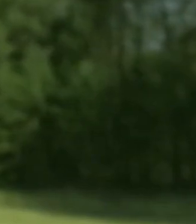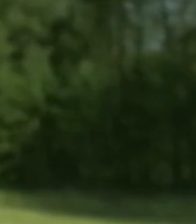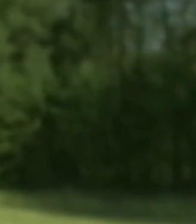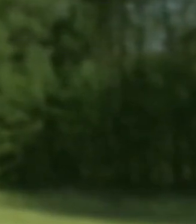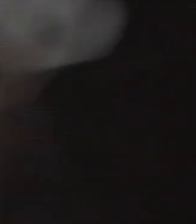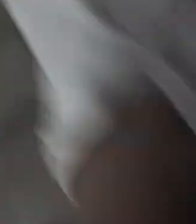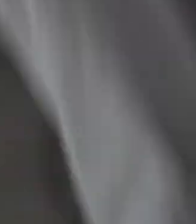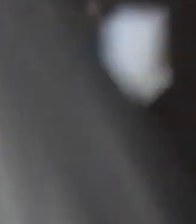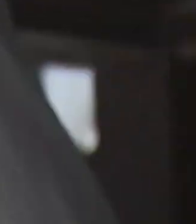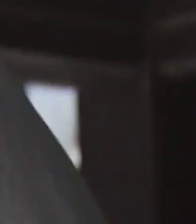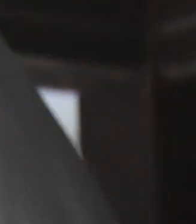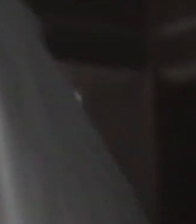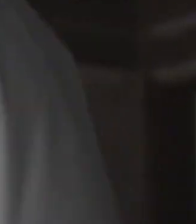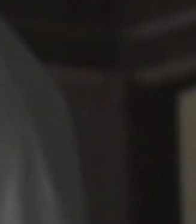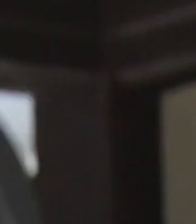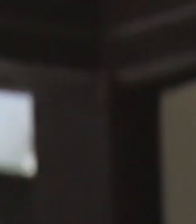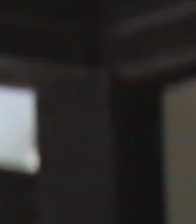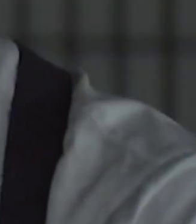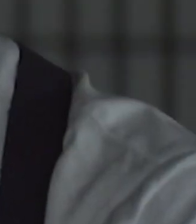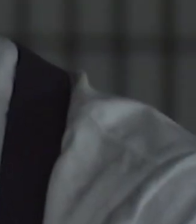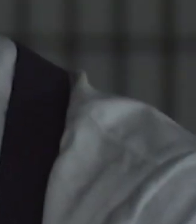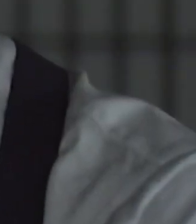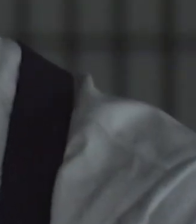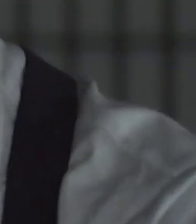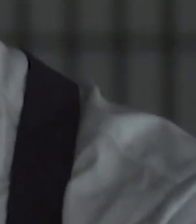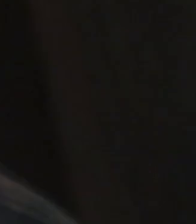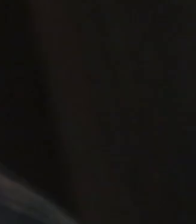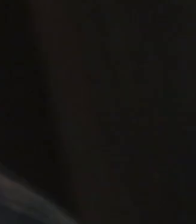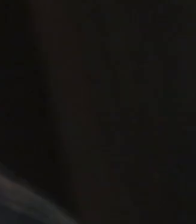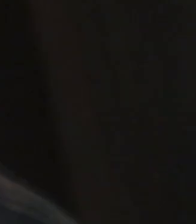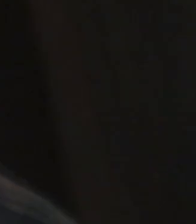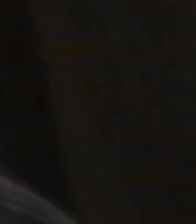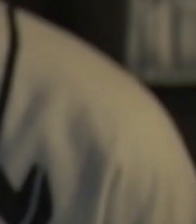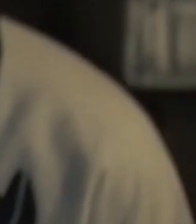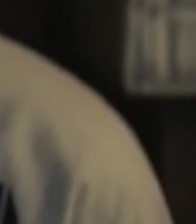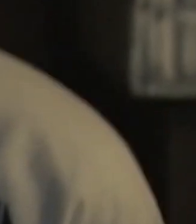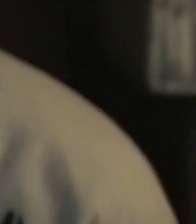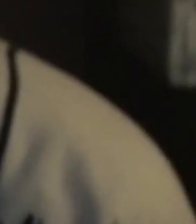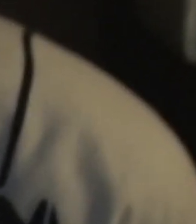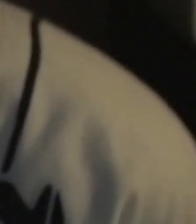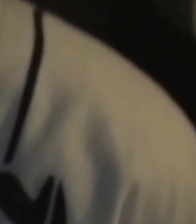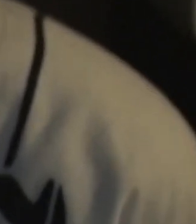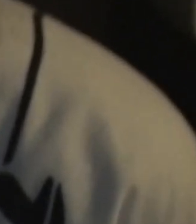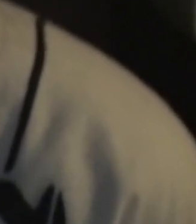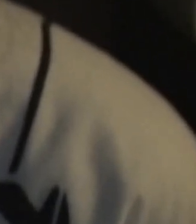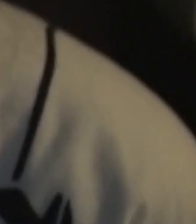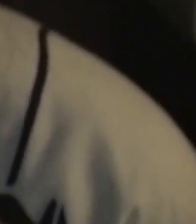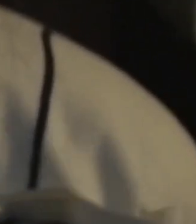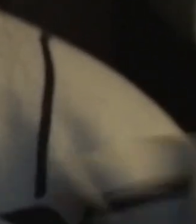Esperé a los rusos todos los días. Cuando me enteré, estaba tan feliz que tenía lágrimas en los ojos.